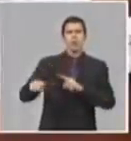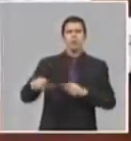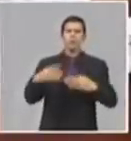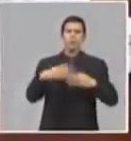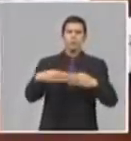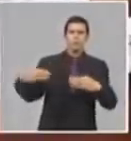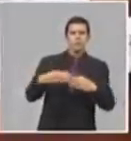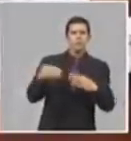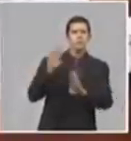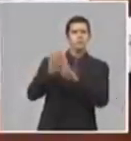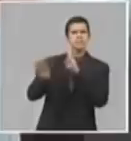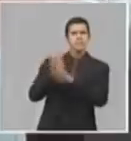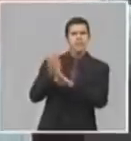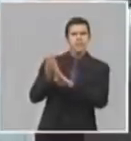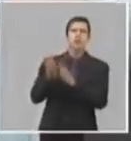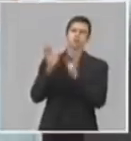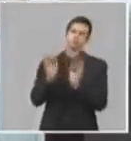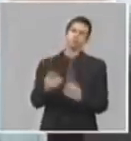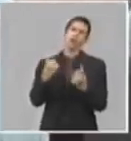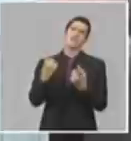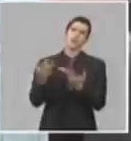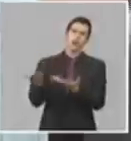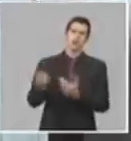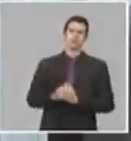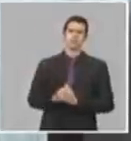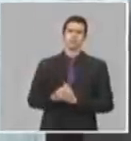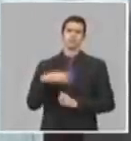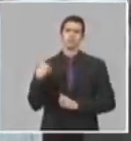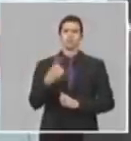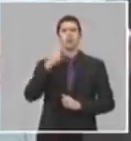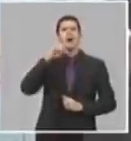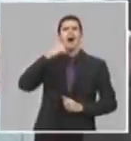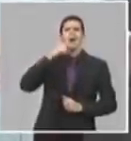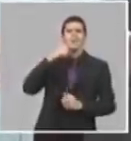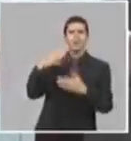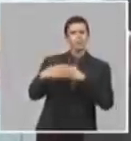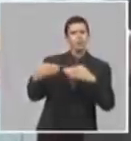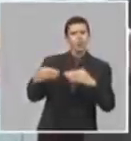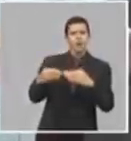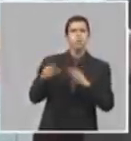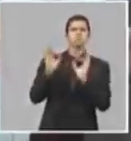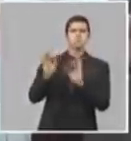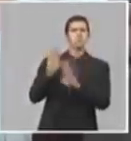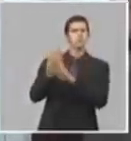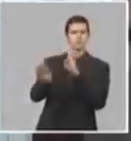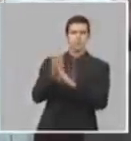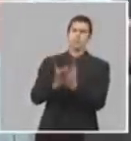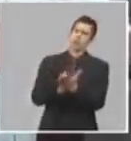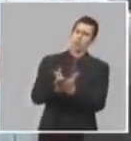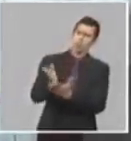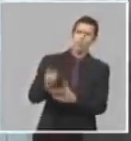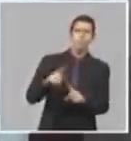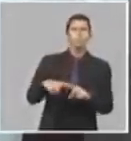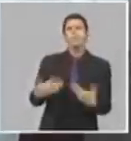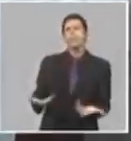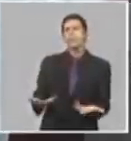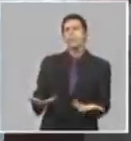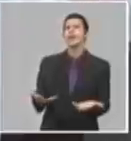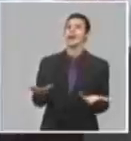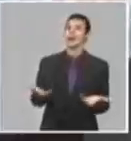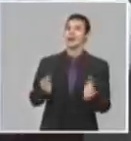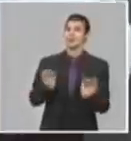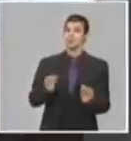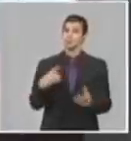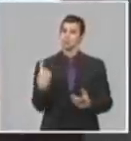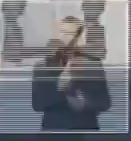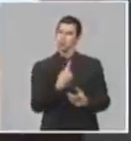para tener divisas, para seguir ampliando esa venta y con esa venta seguir teniendo dinero, para también una parte de ese dinero introducirlo en